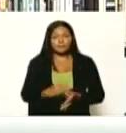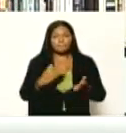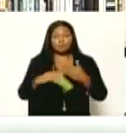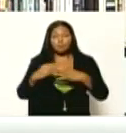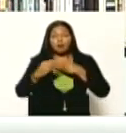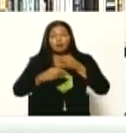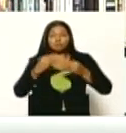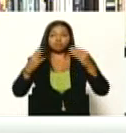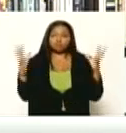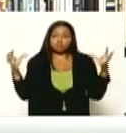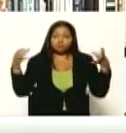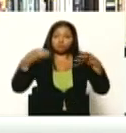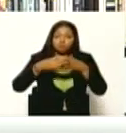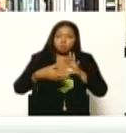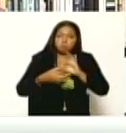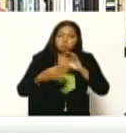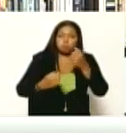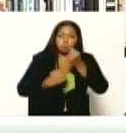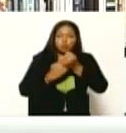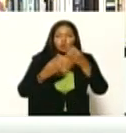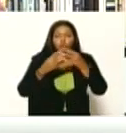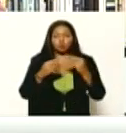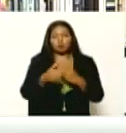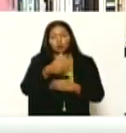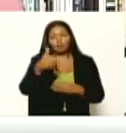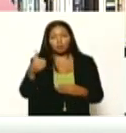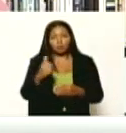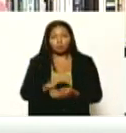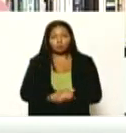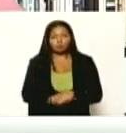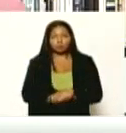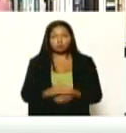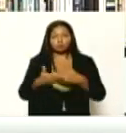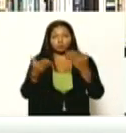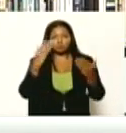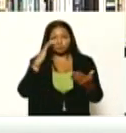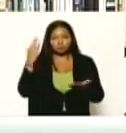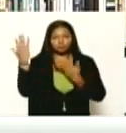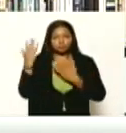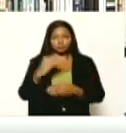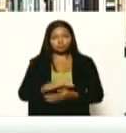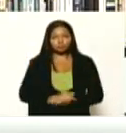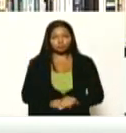lograr entre todos, todas y todes. Adelante, video.